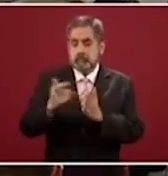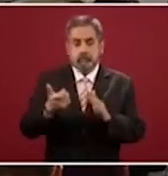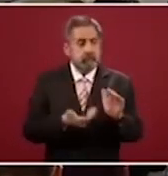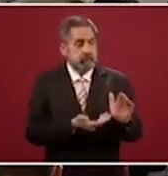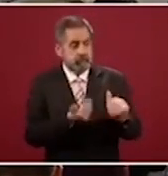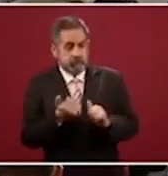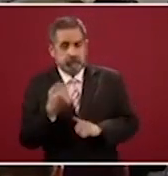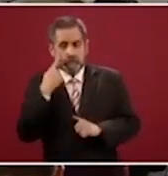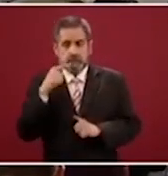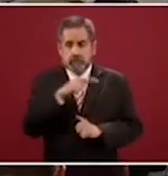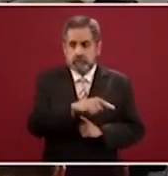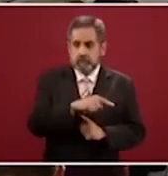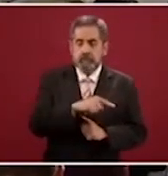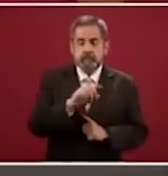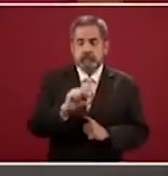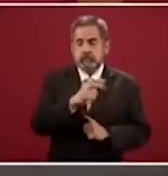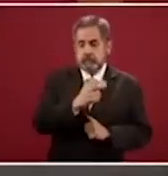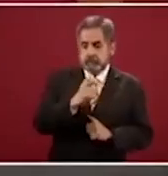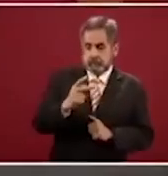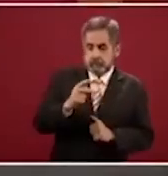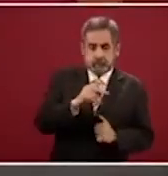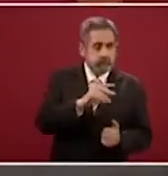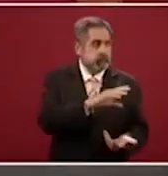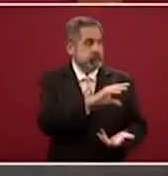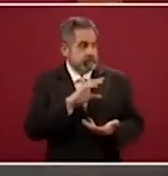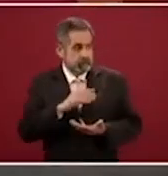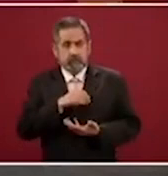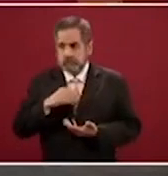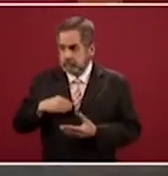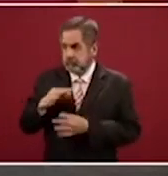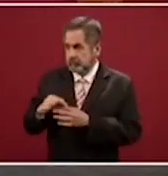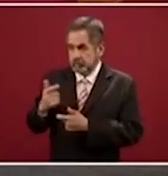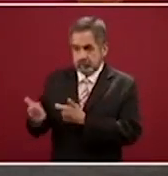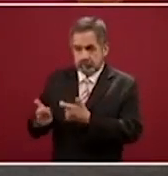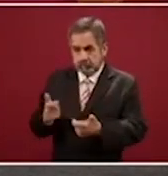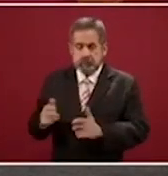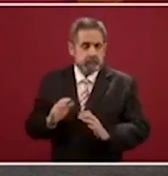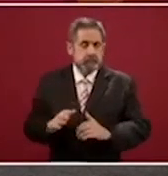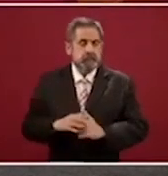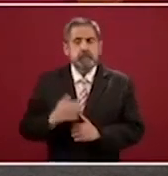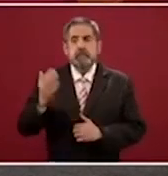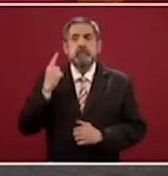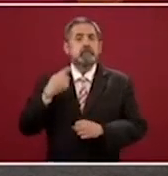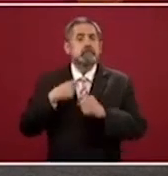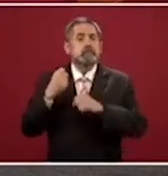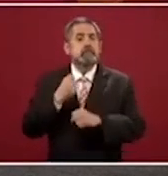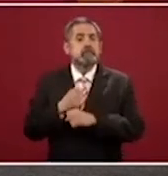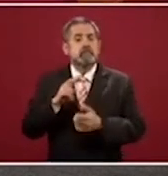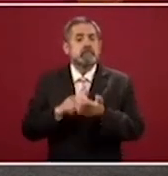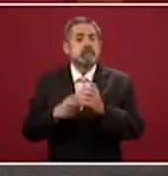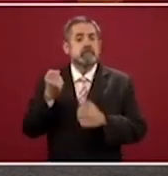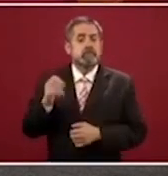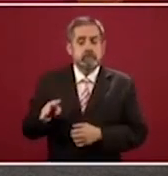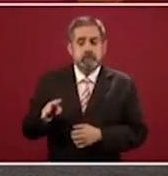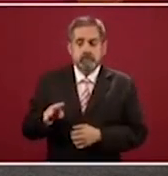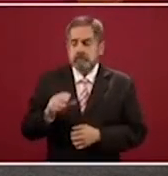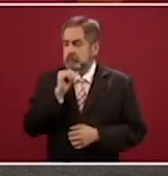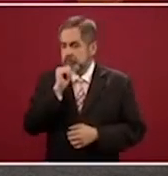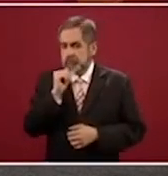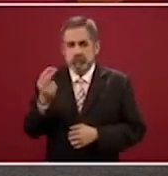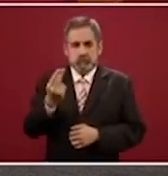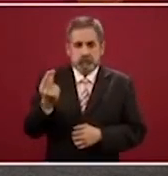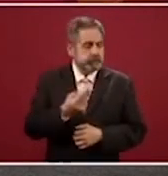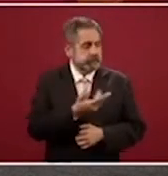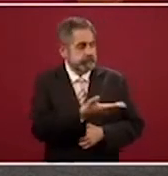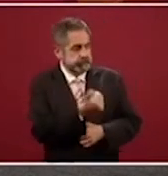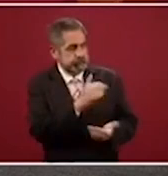a Hacienda para cumplir con sus compromisos. El año pasado, en el 2019, no se pidió un solo